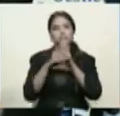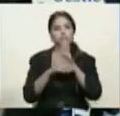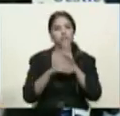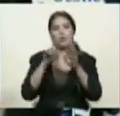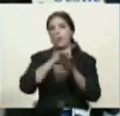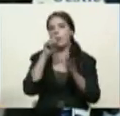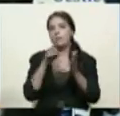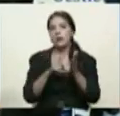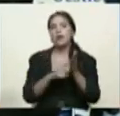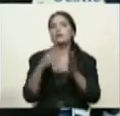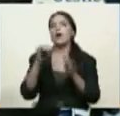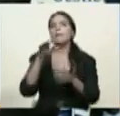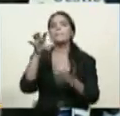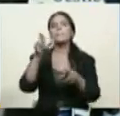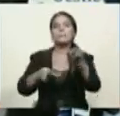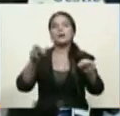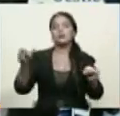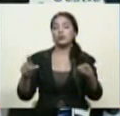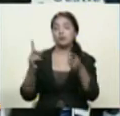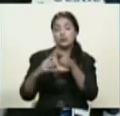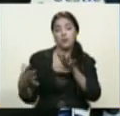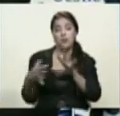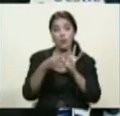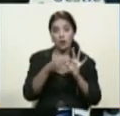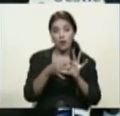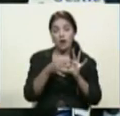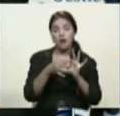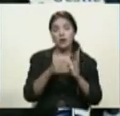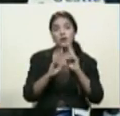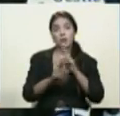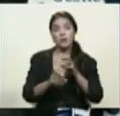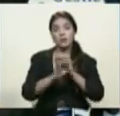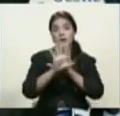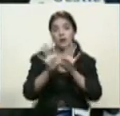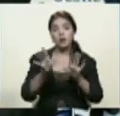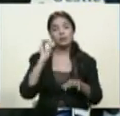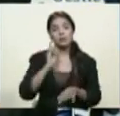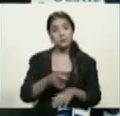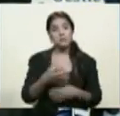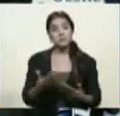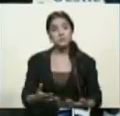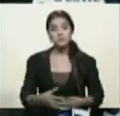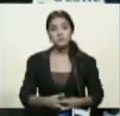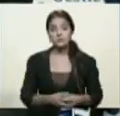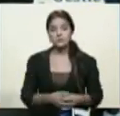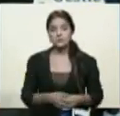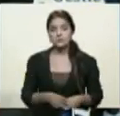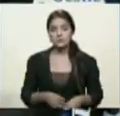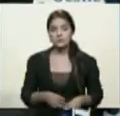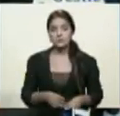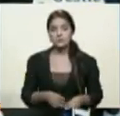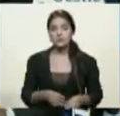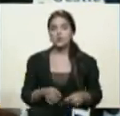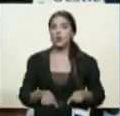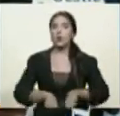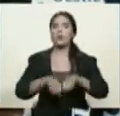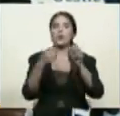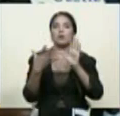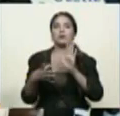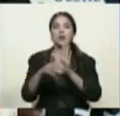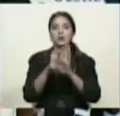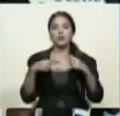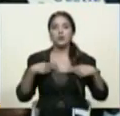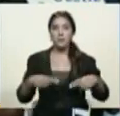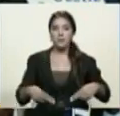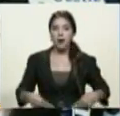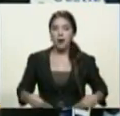agentes del estado involucrado en acciones que tengan que ver con violaciones a derechos humanos